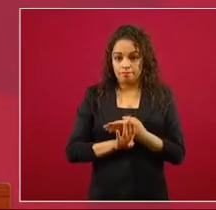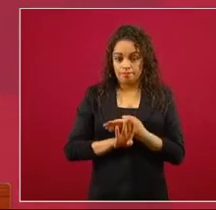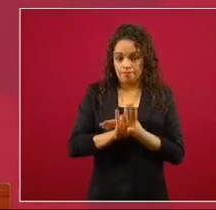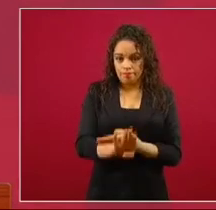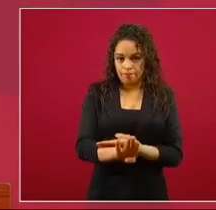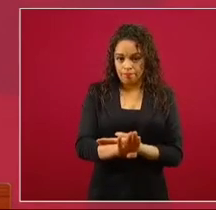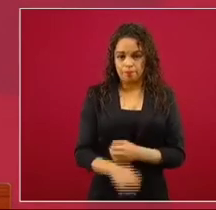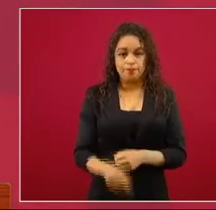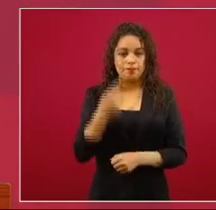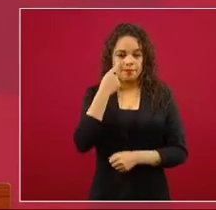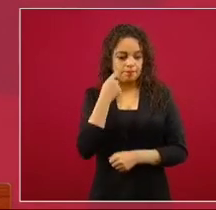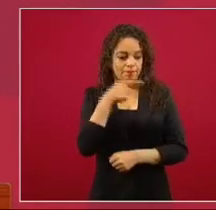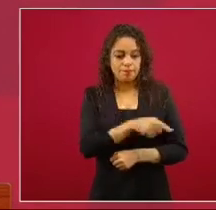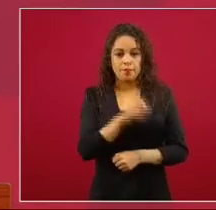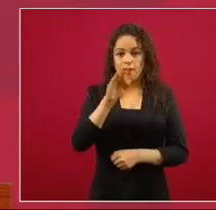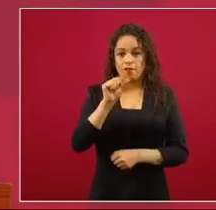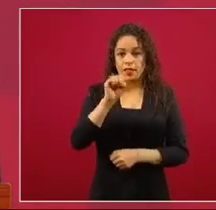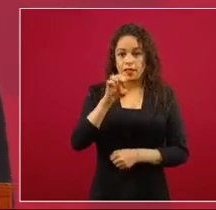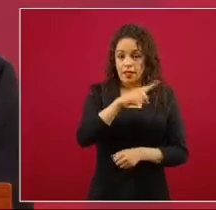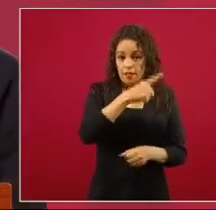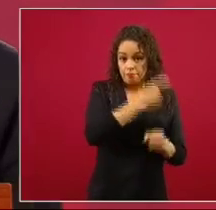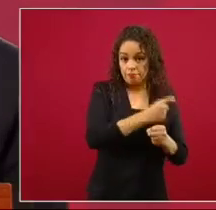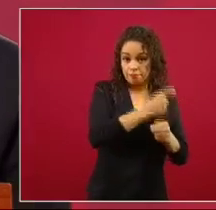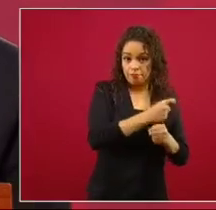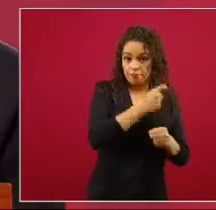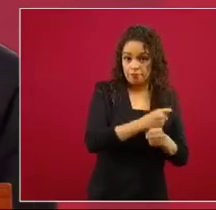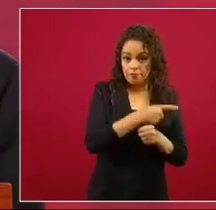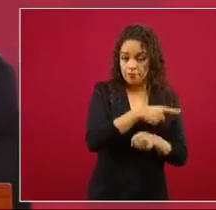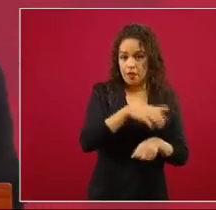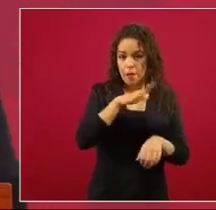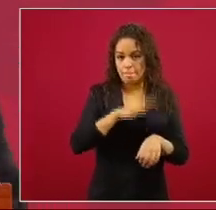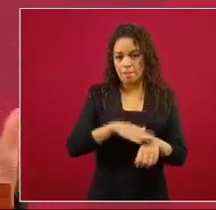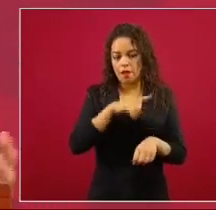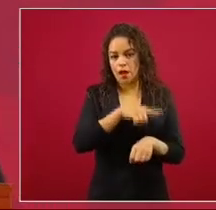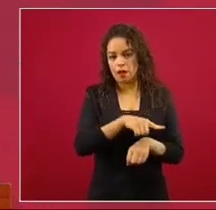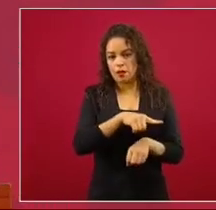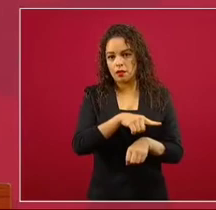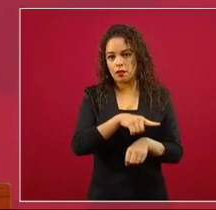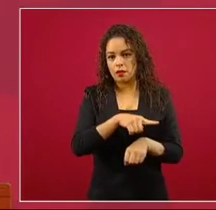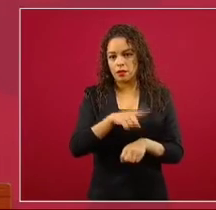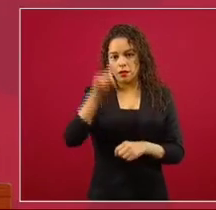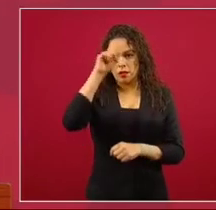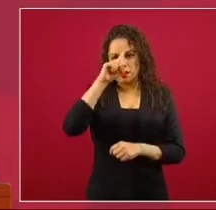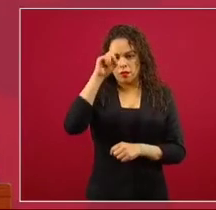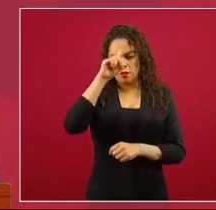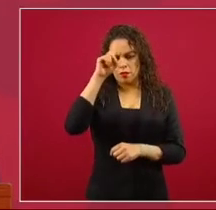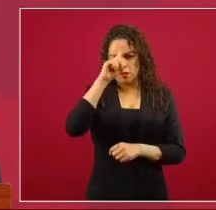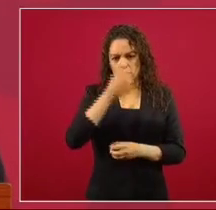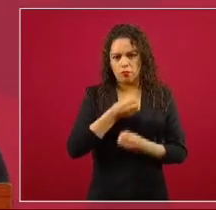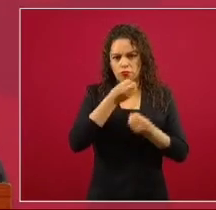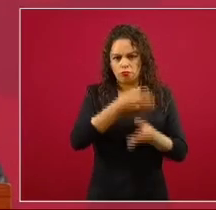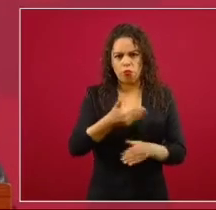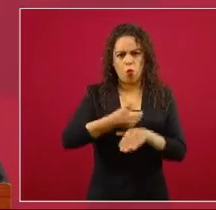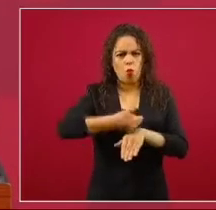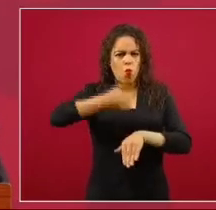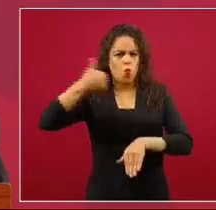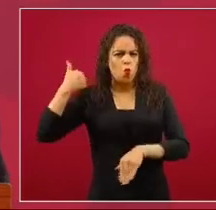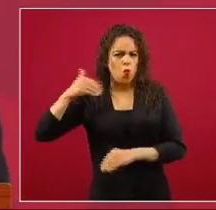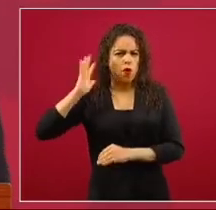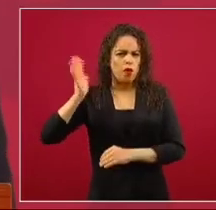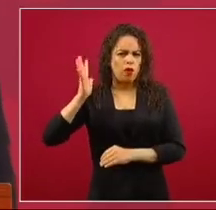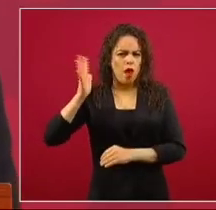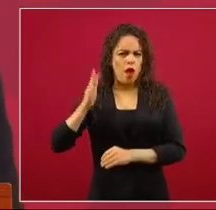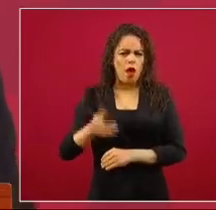estábamos en la fase 1 era la parte característica. Esto es una recomendación desde hace mucho tiempo de la Organización Mundial de la Salud, no tiene que